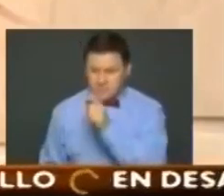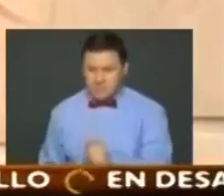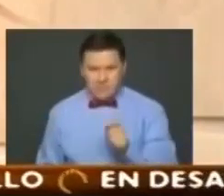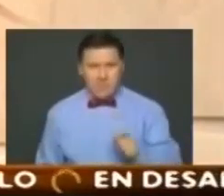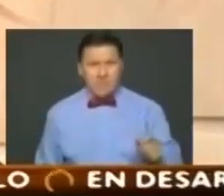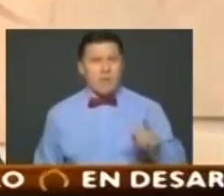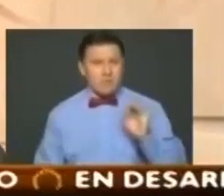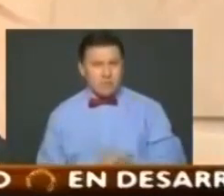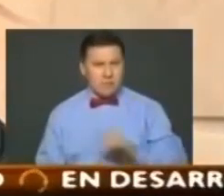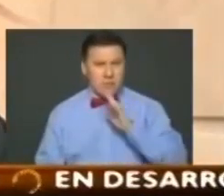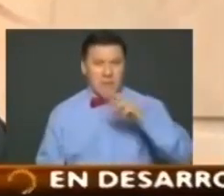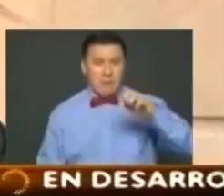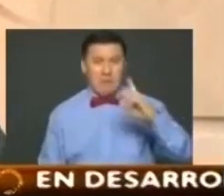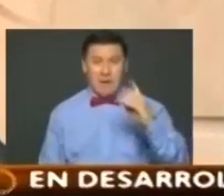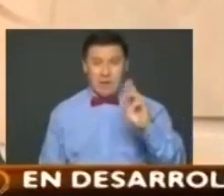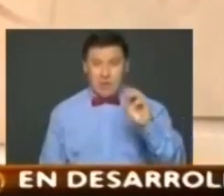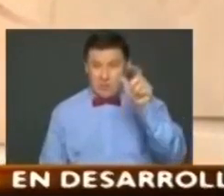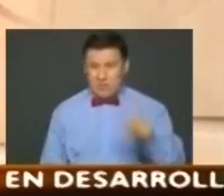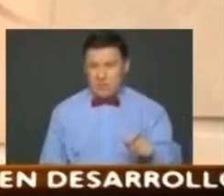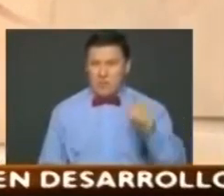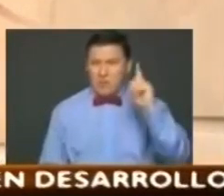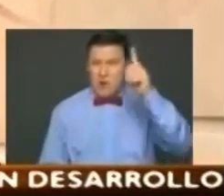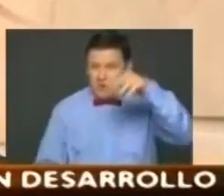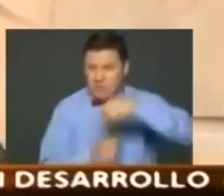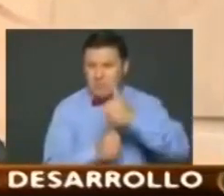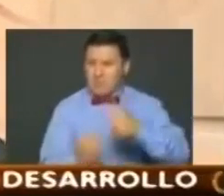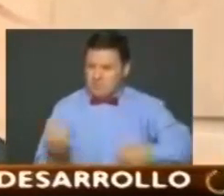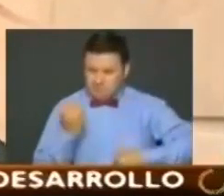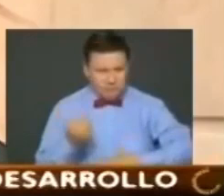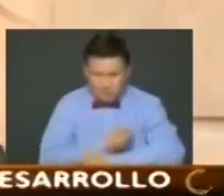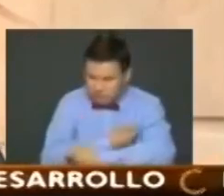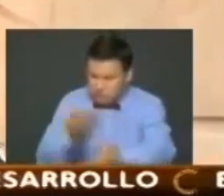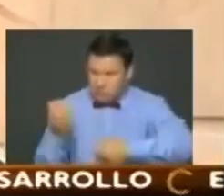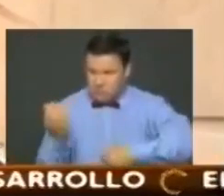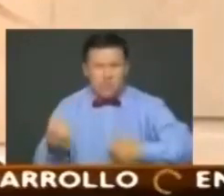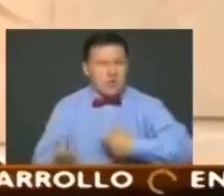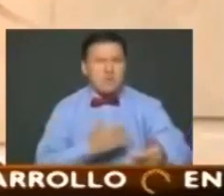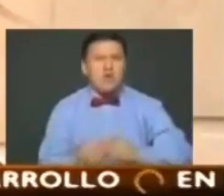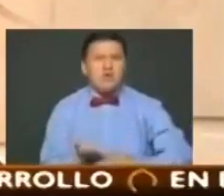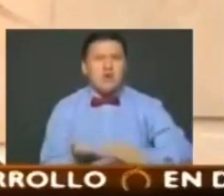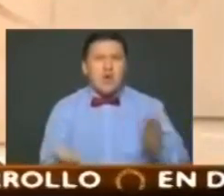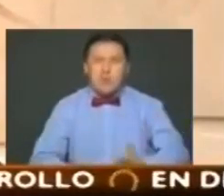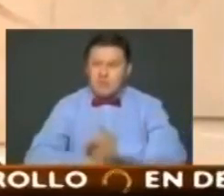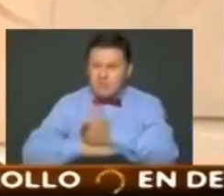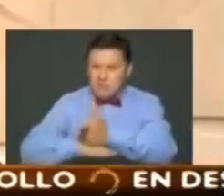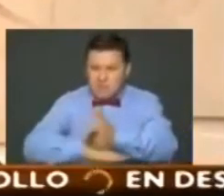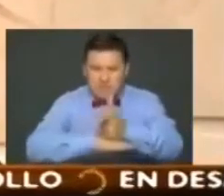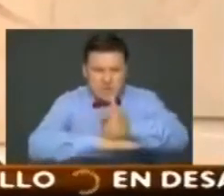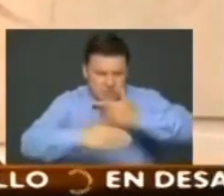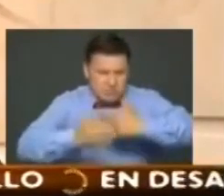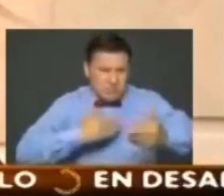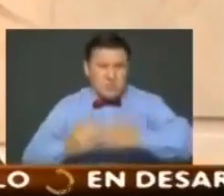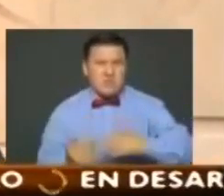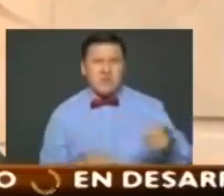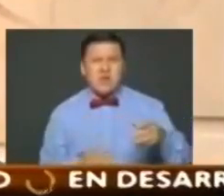que armarla, dijo Pedro Juan Moreno. La solución es a sangre y fuego, y las cooperativas